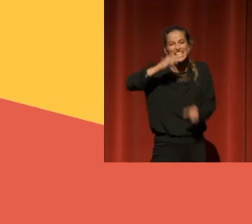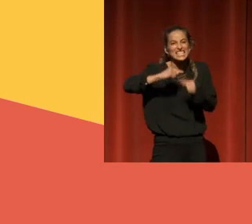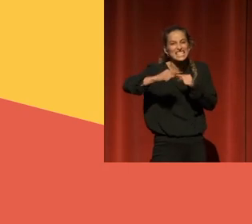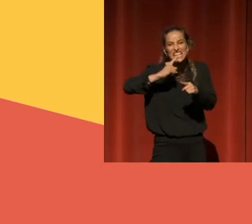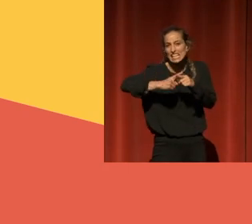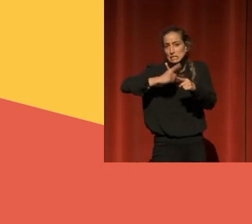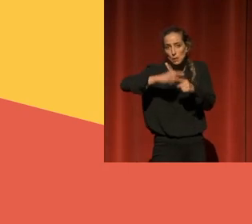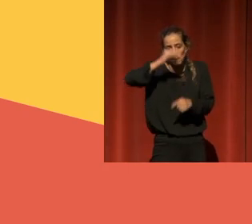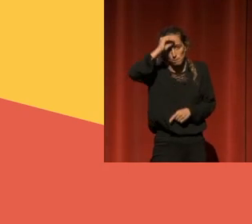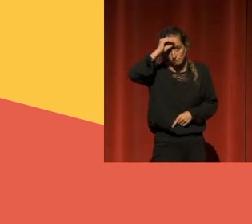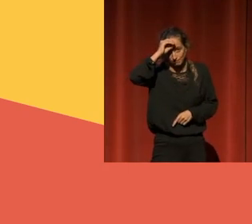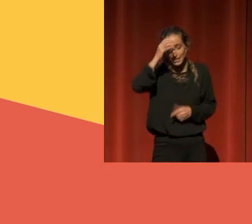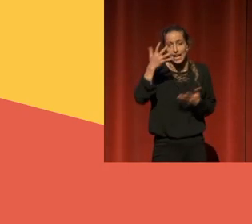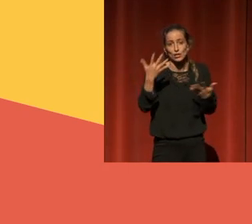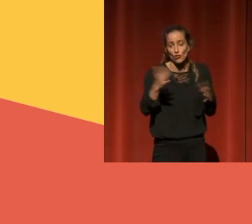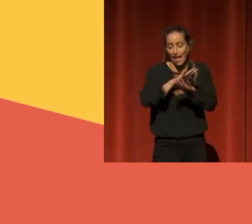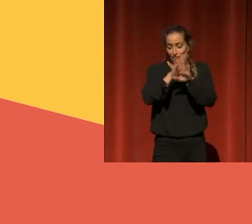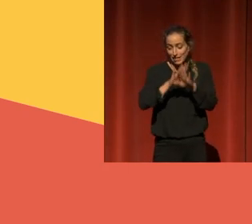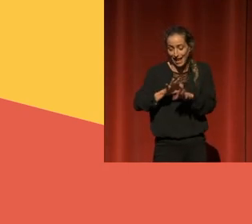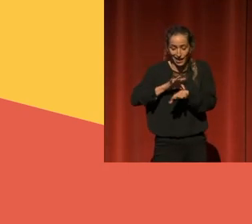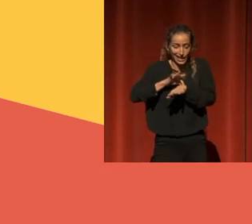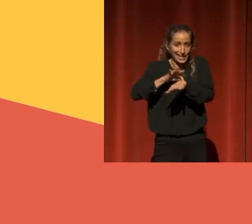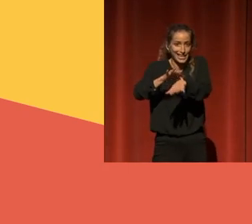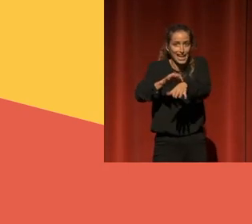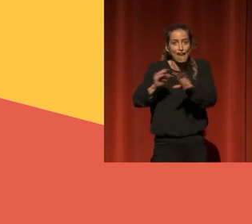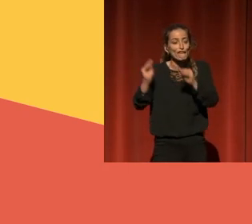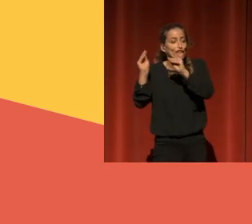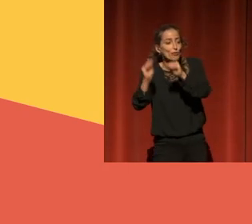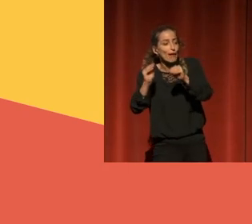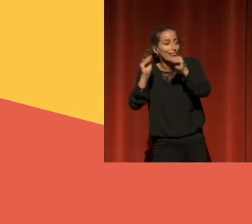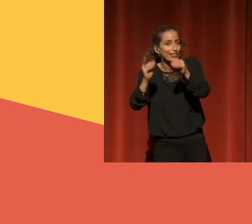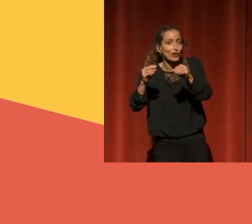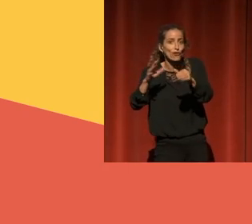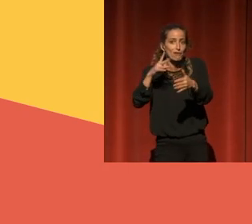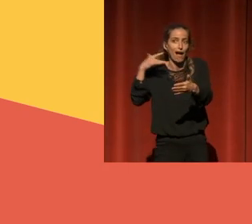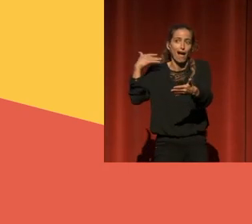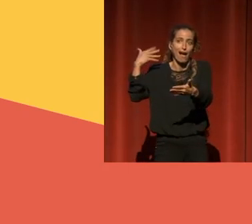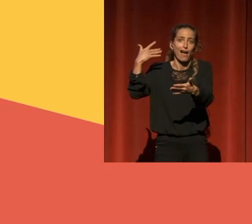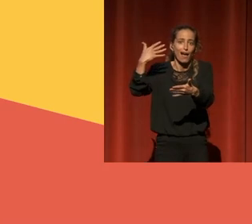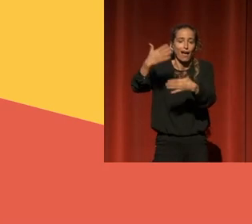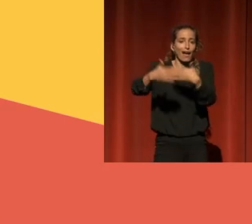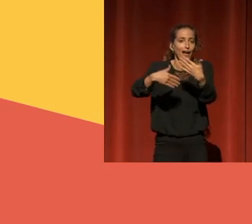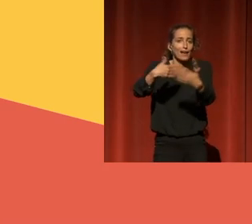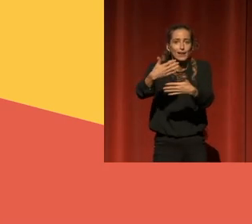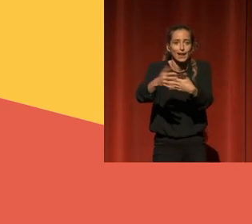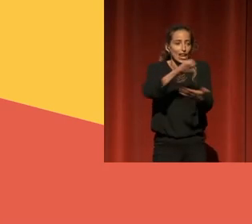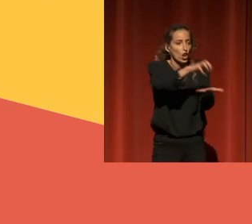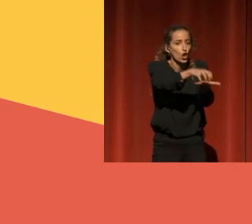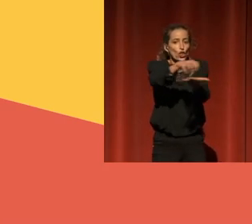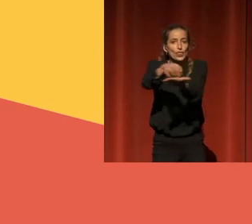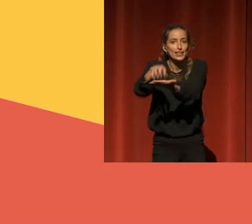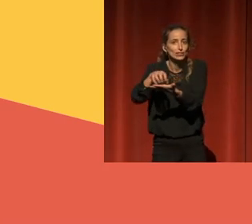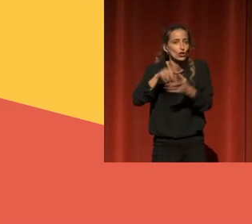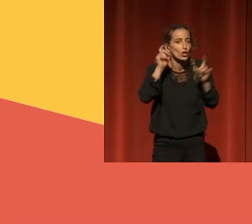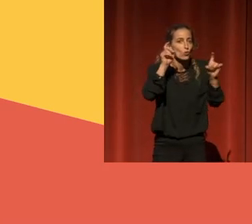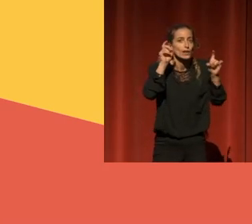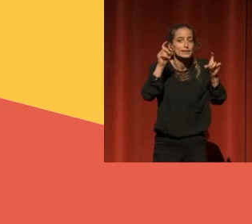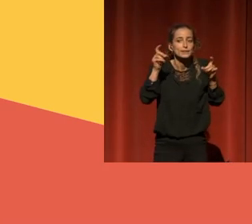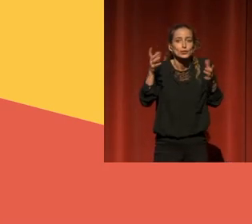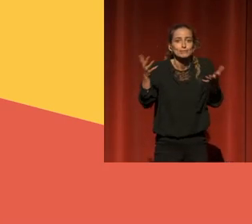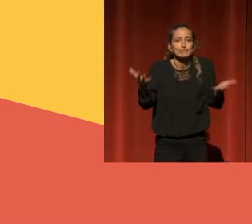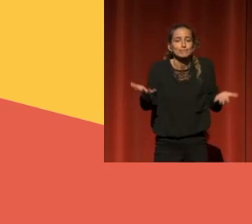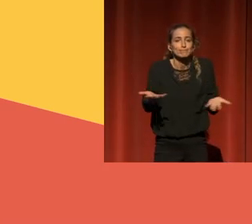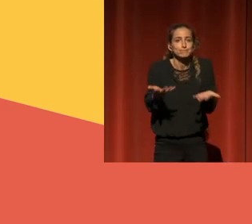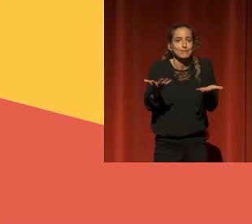tanto las guías y la formación que se va dando eh que está dando en los centros educativos